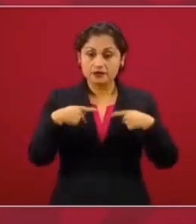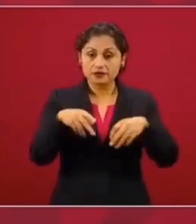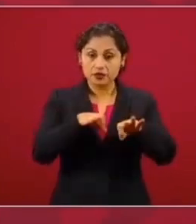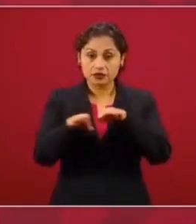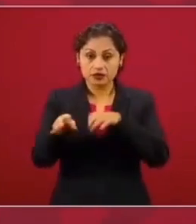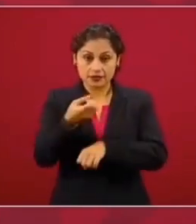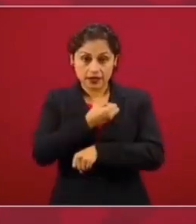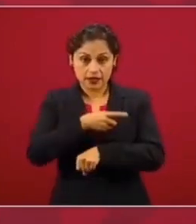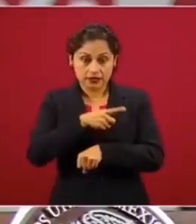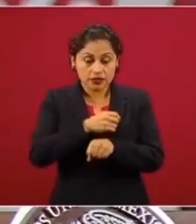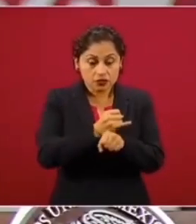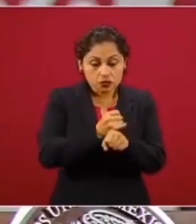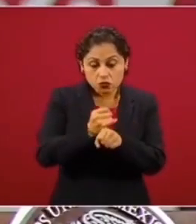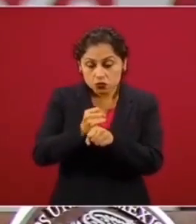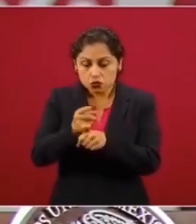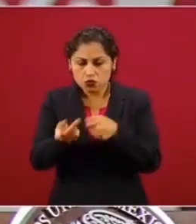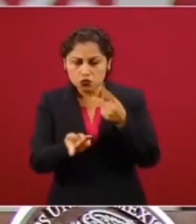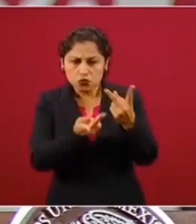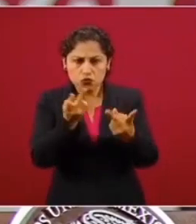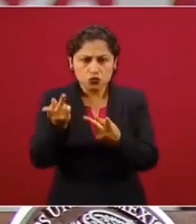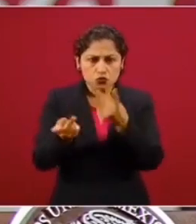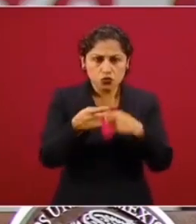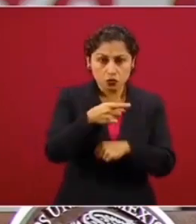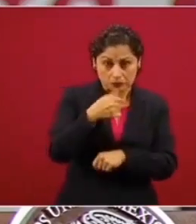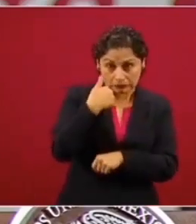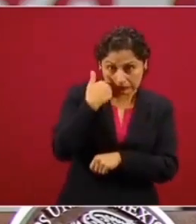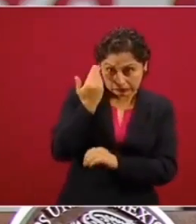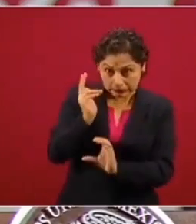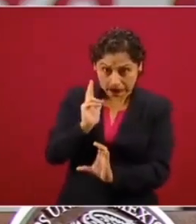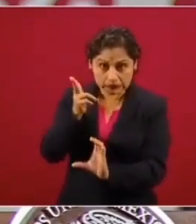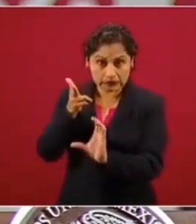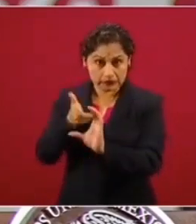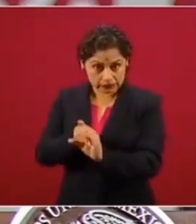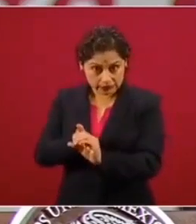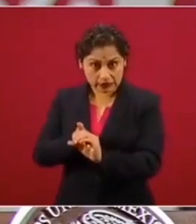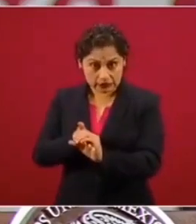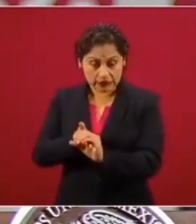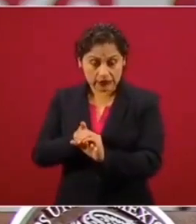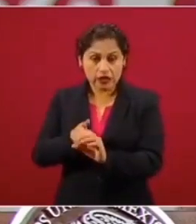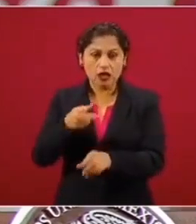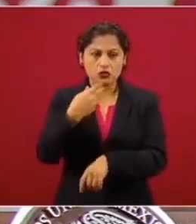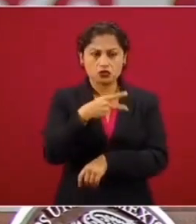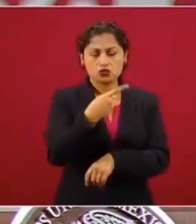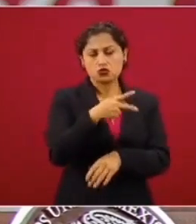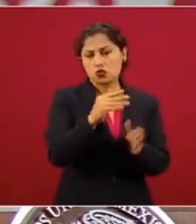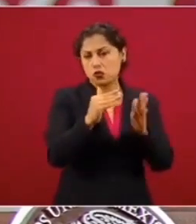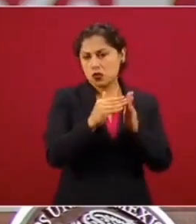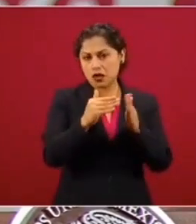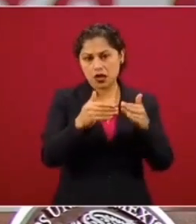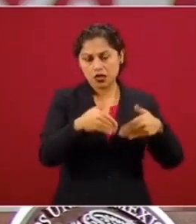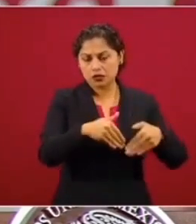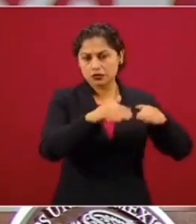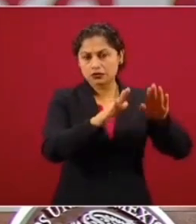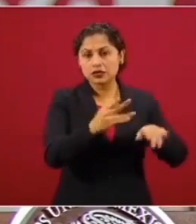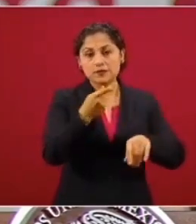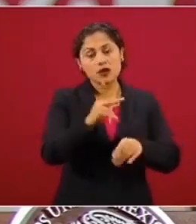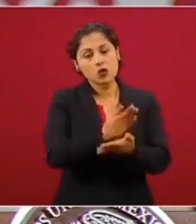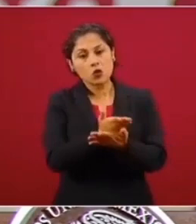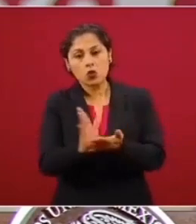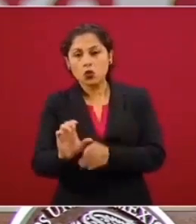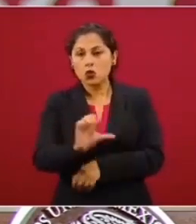interesar esta opción de poder tener un alojamiento alterno a su domicilio a su a su casa